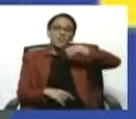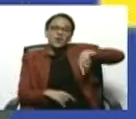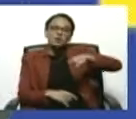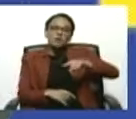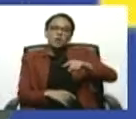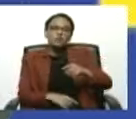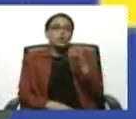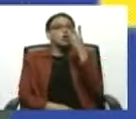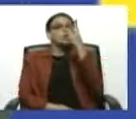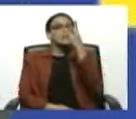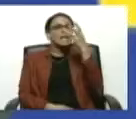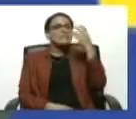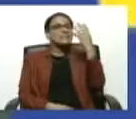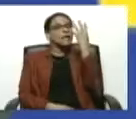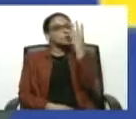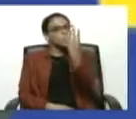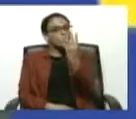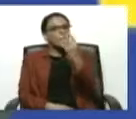de